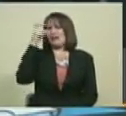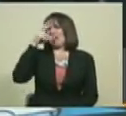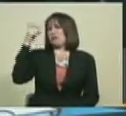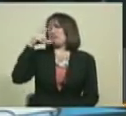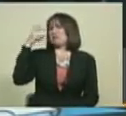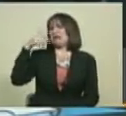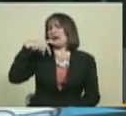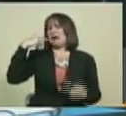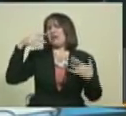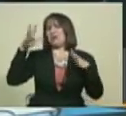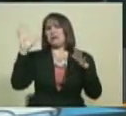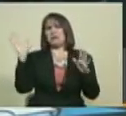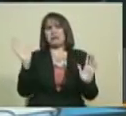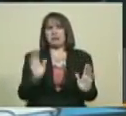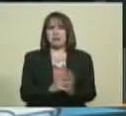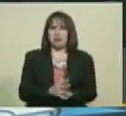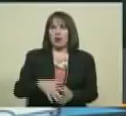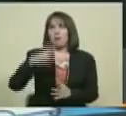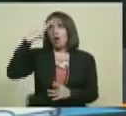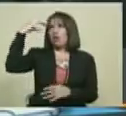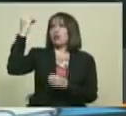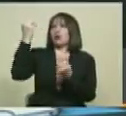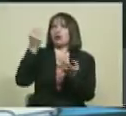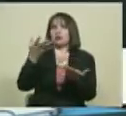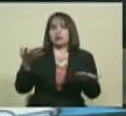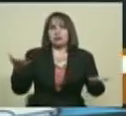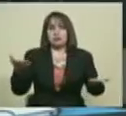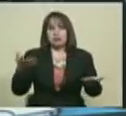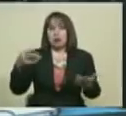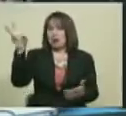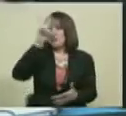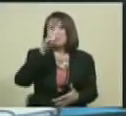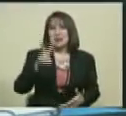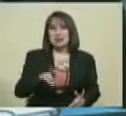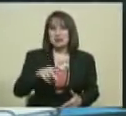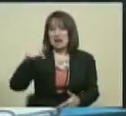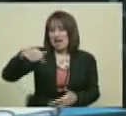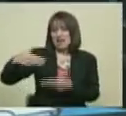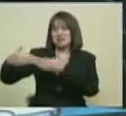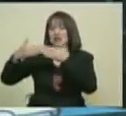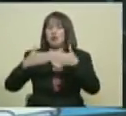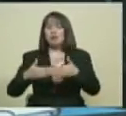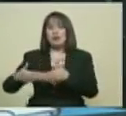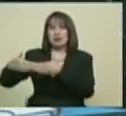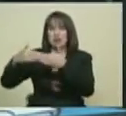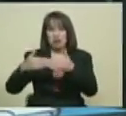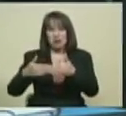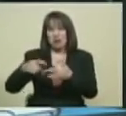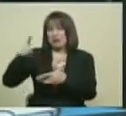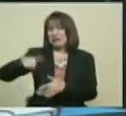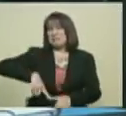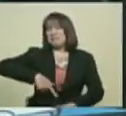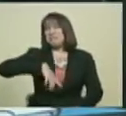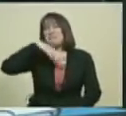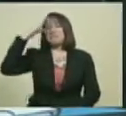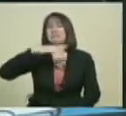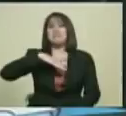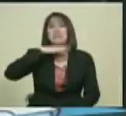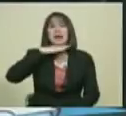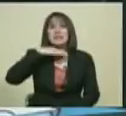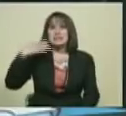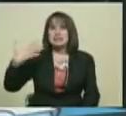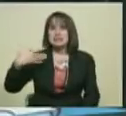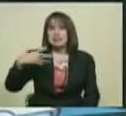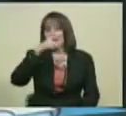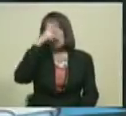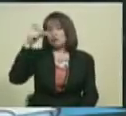narcotraficante, pero por lo más sagrado, este es el país de mayor consumo de drogas en el mundo, señor embajador. ¿Cómo llega esa